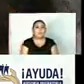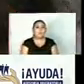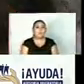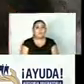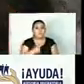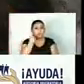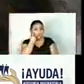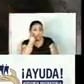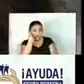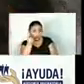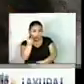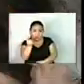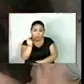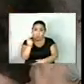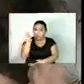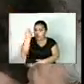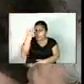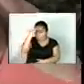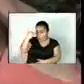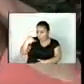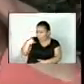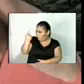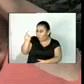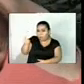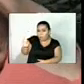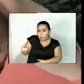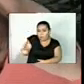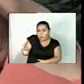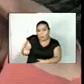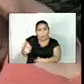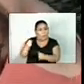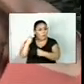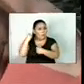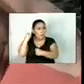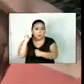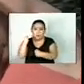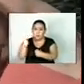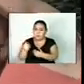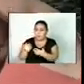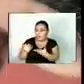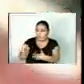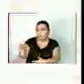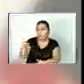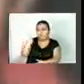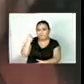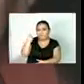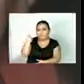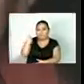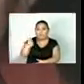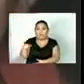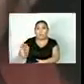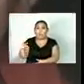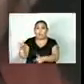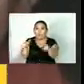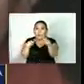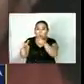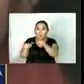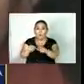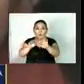Evidentemente las fuerzas de esta mujer están agotadas y se comprende. Tiene